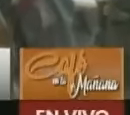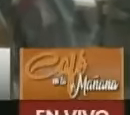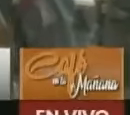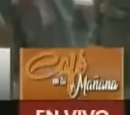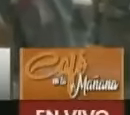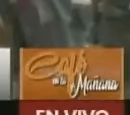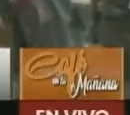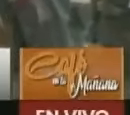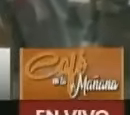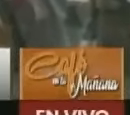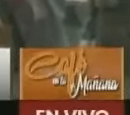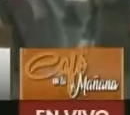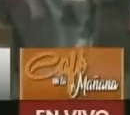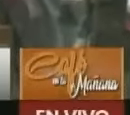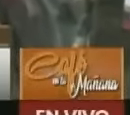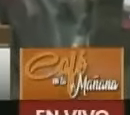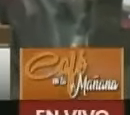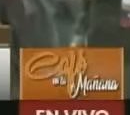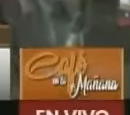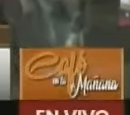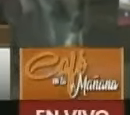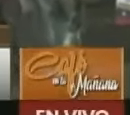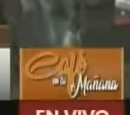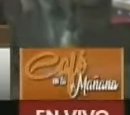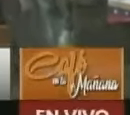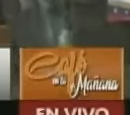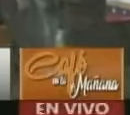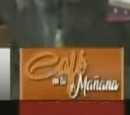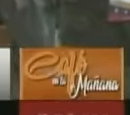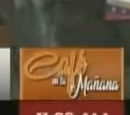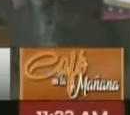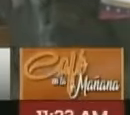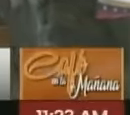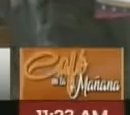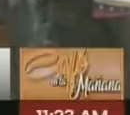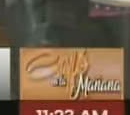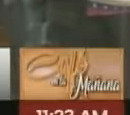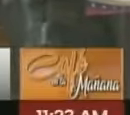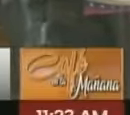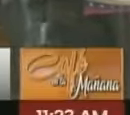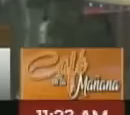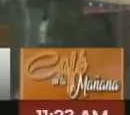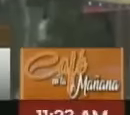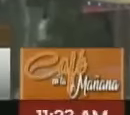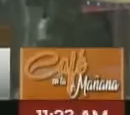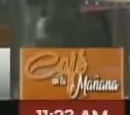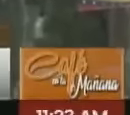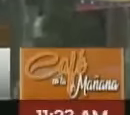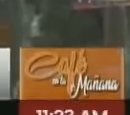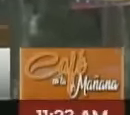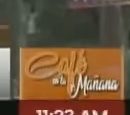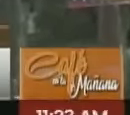a toda Venezuela por la vía de nuestras aguas.